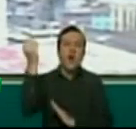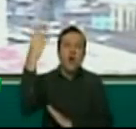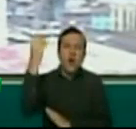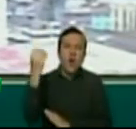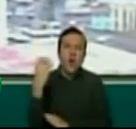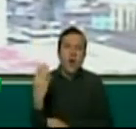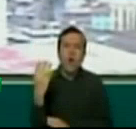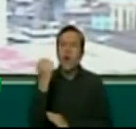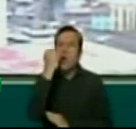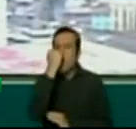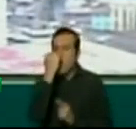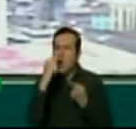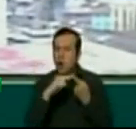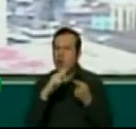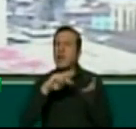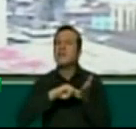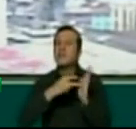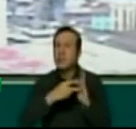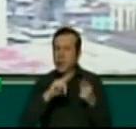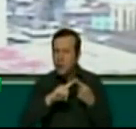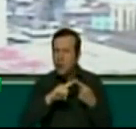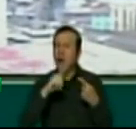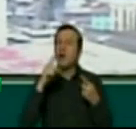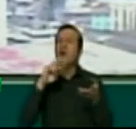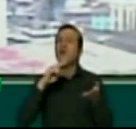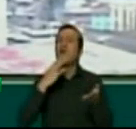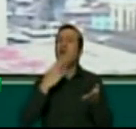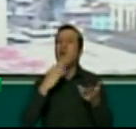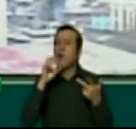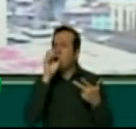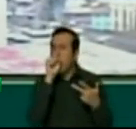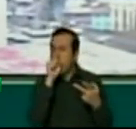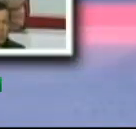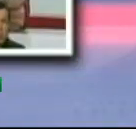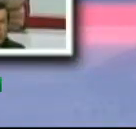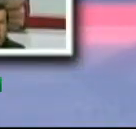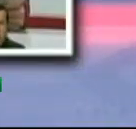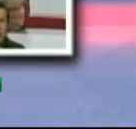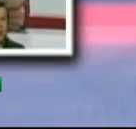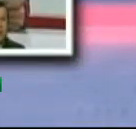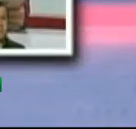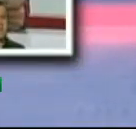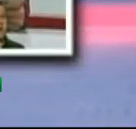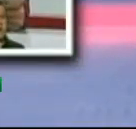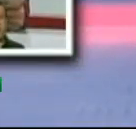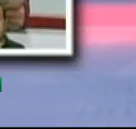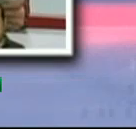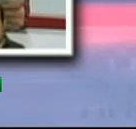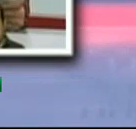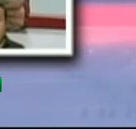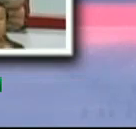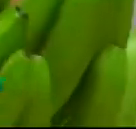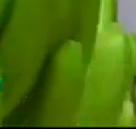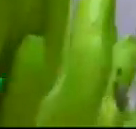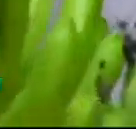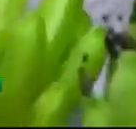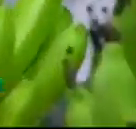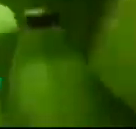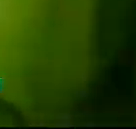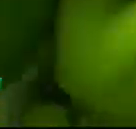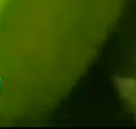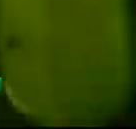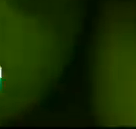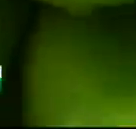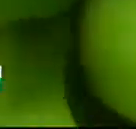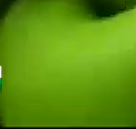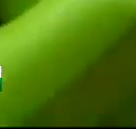una zona pueda pasar a naranja, si es que así sucede para la semana siguiente. La titular de la cartera de Estado anunció que se posterga una